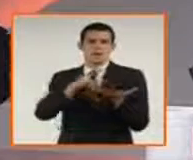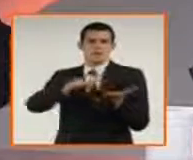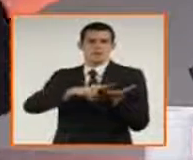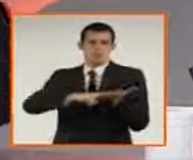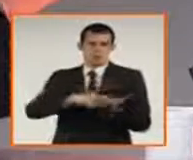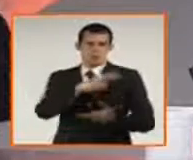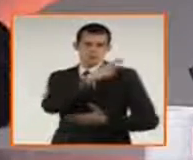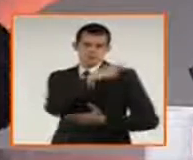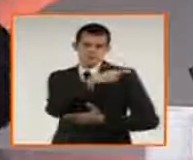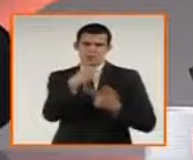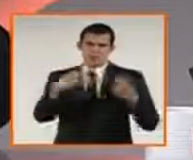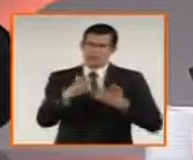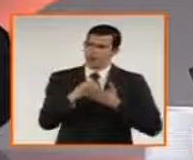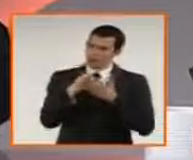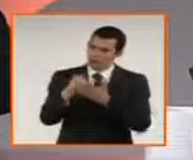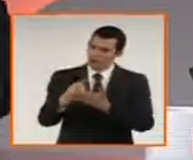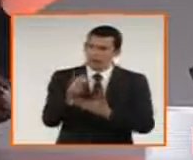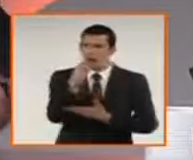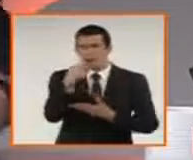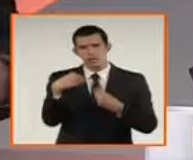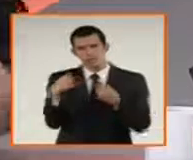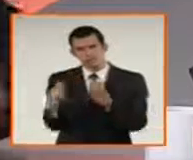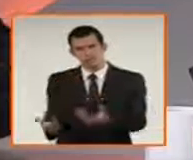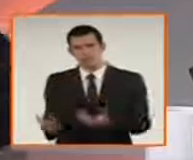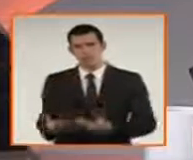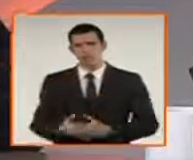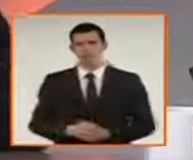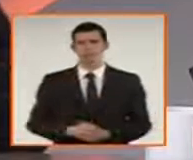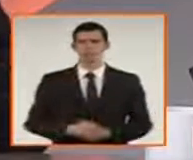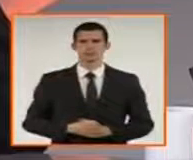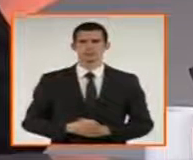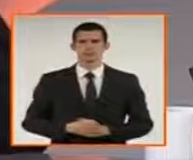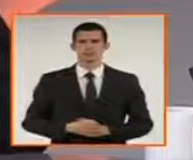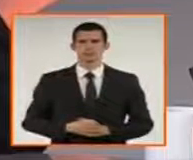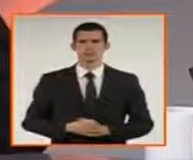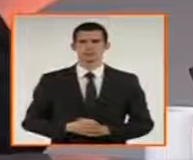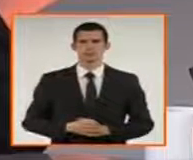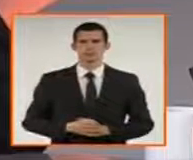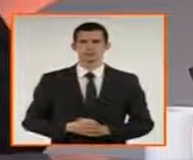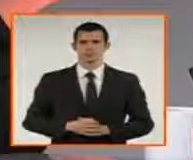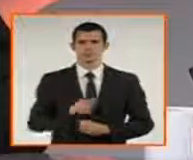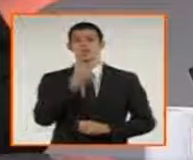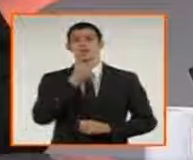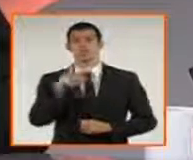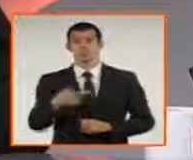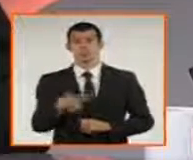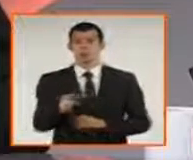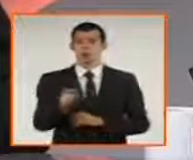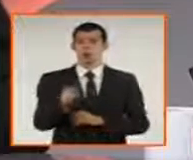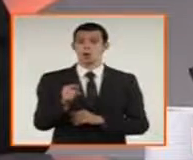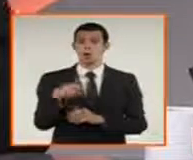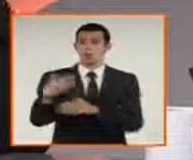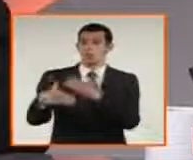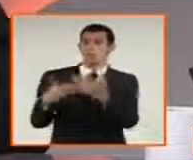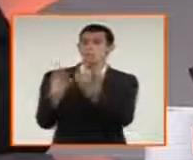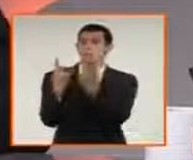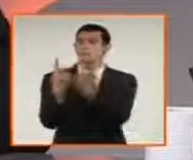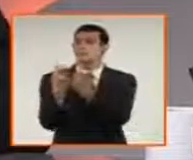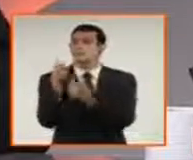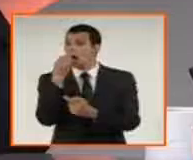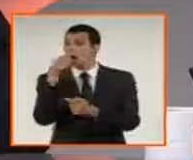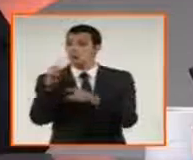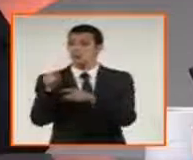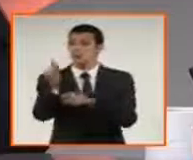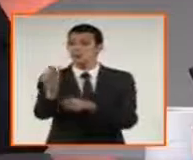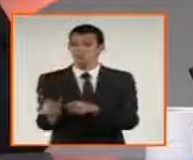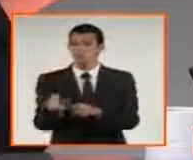provocó culposamente esa situación, si se colocó voluntariamente en esa situación, entonces no tiene derecho a reclamar